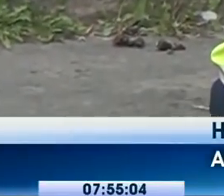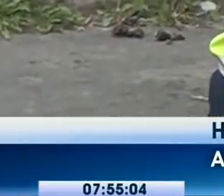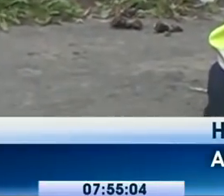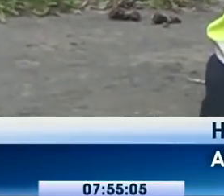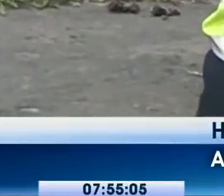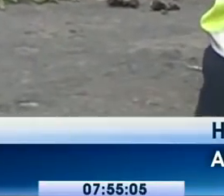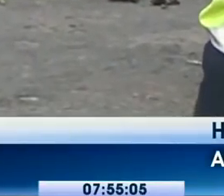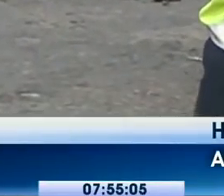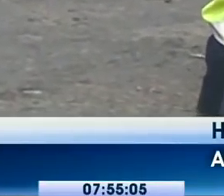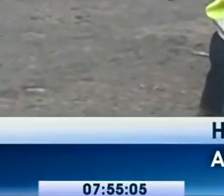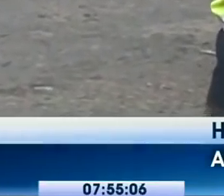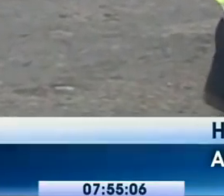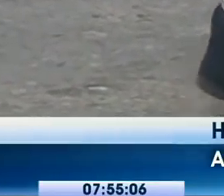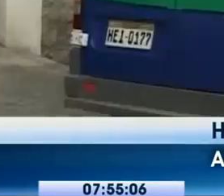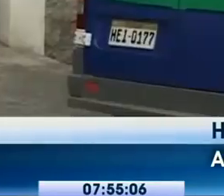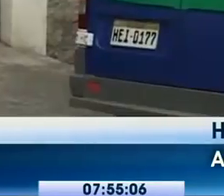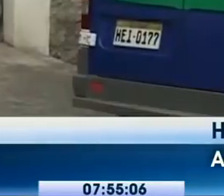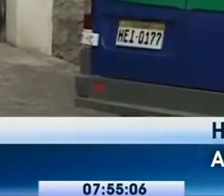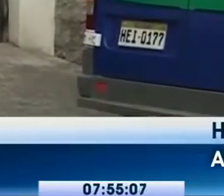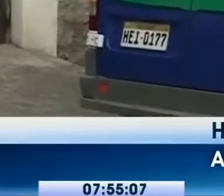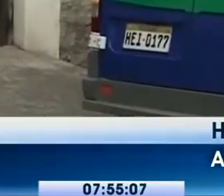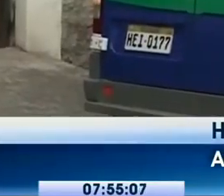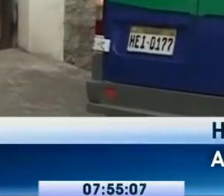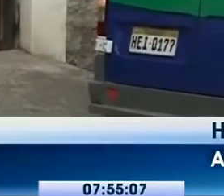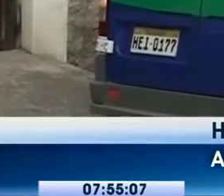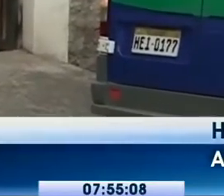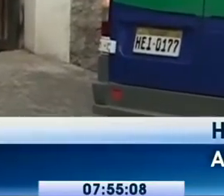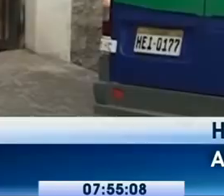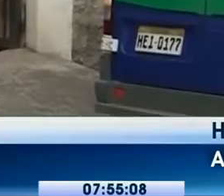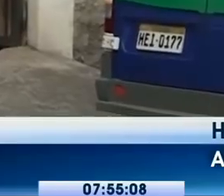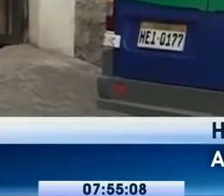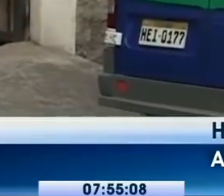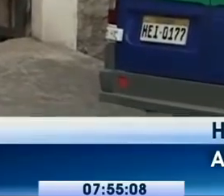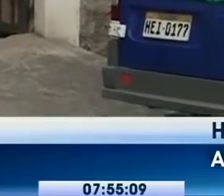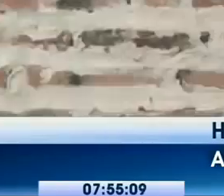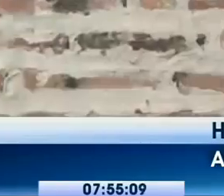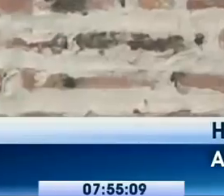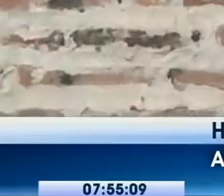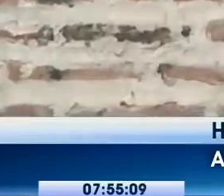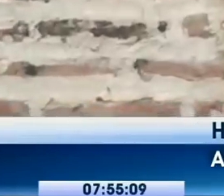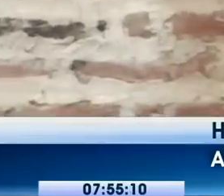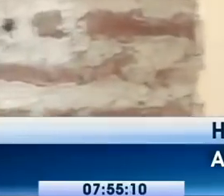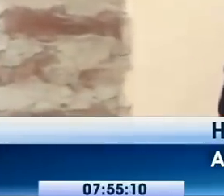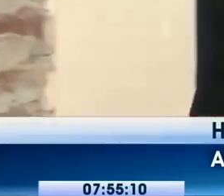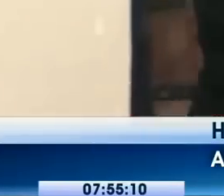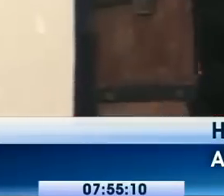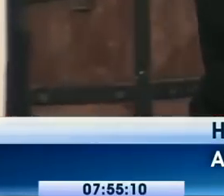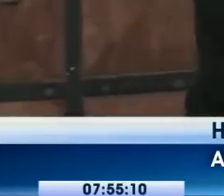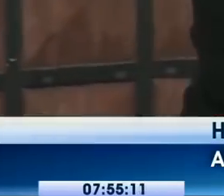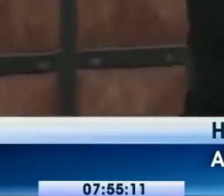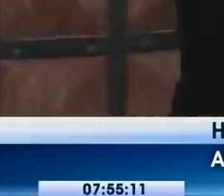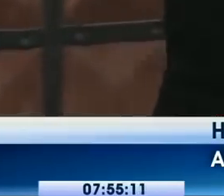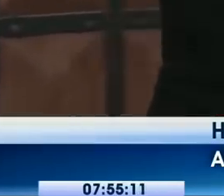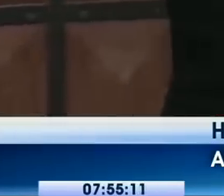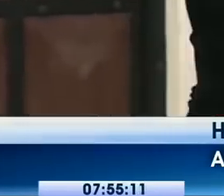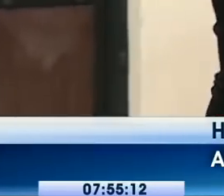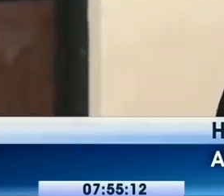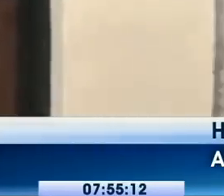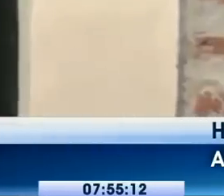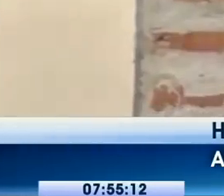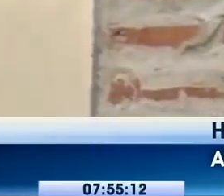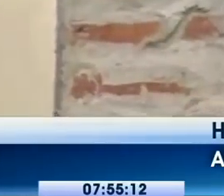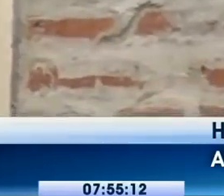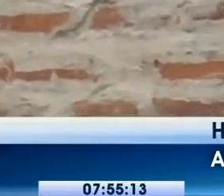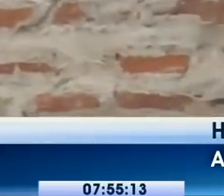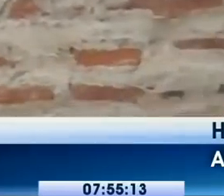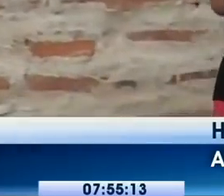era soltero, sin hijos. Era docente de una de las universidades de Chimborazo. No habría dejado ninguna carta exculpatoria.